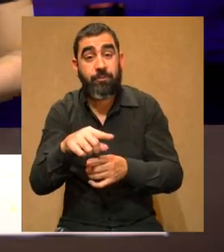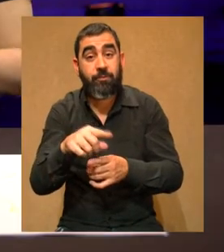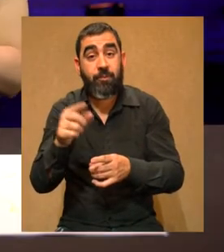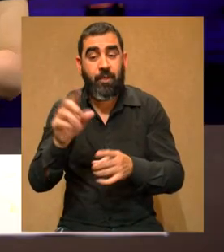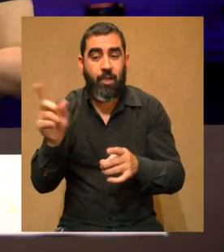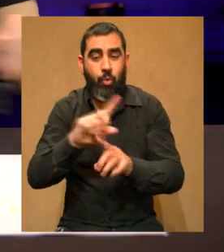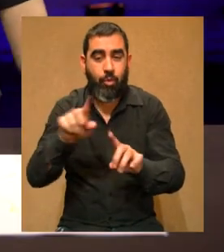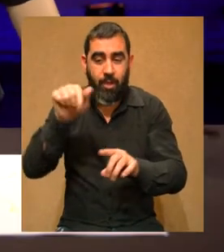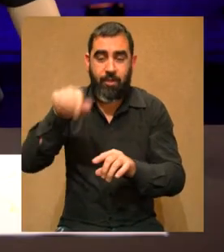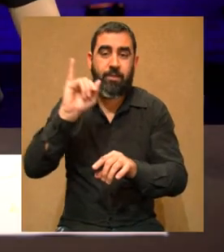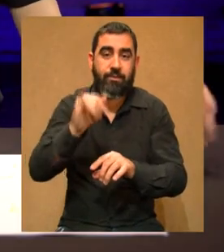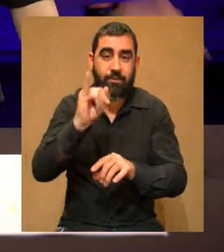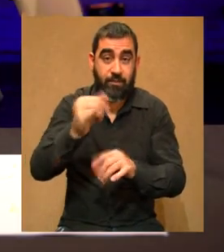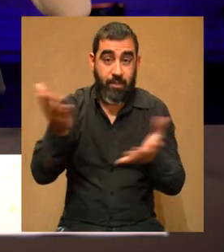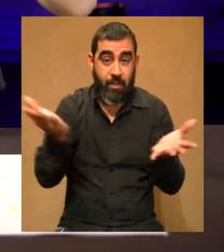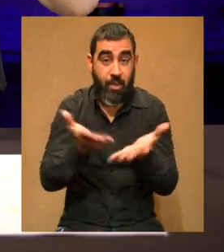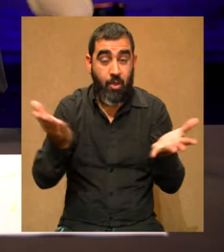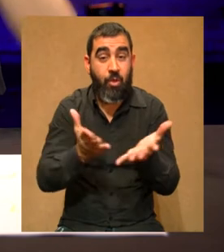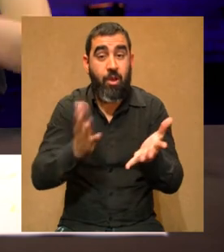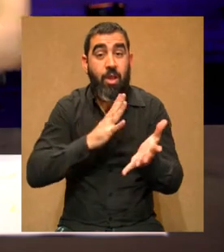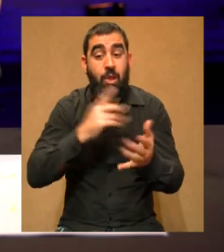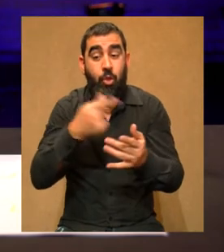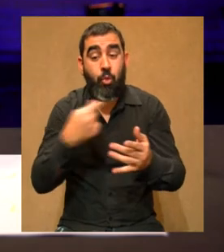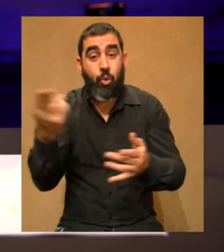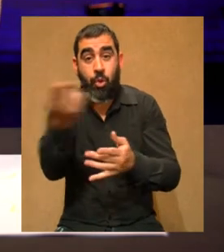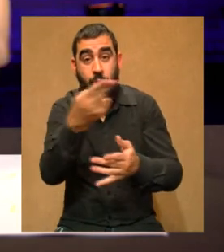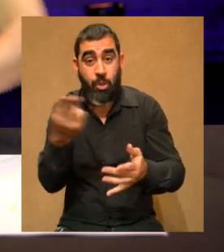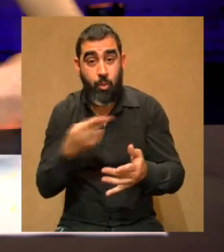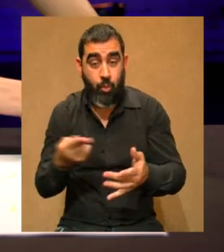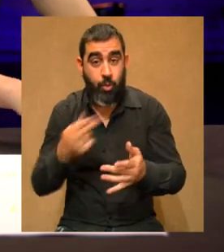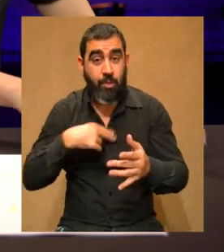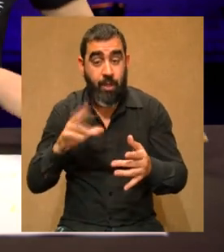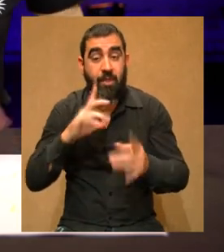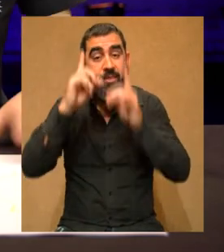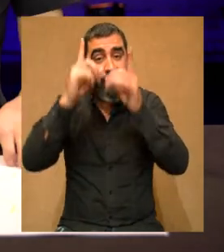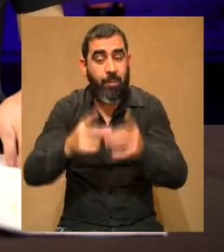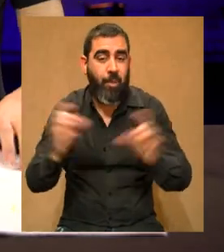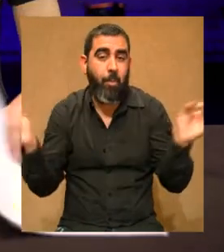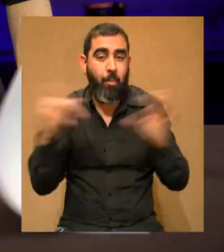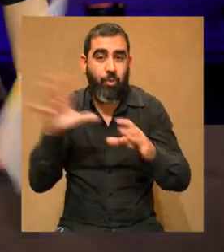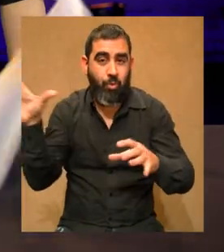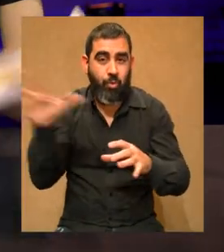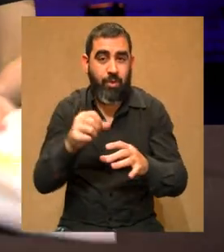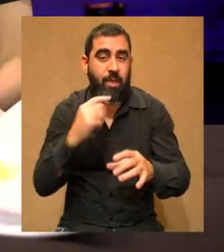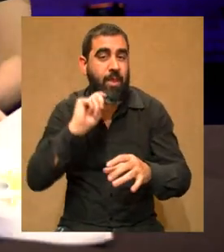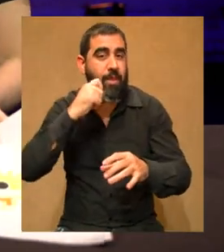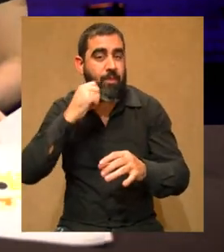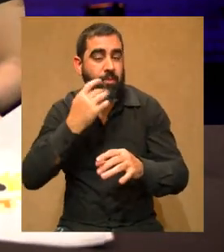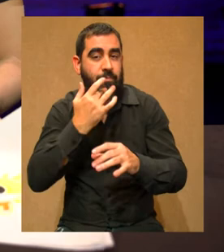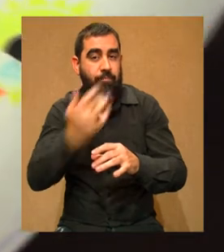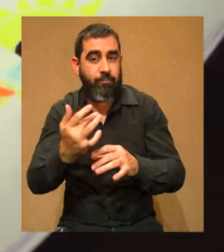esta no está así entonces ahora vamos a poner nuestros dibujos que tenemos también unos preparados sacadas